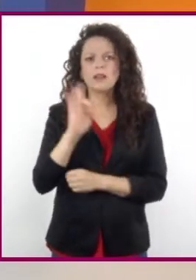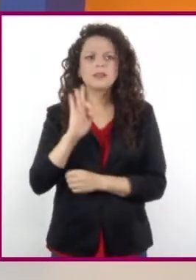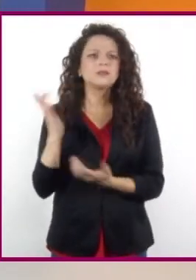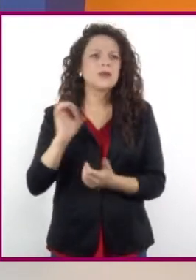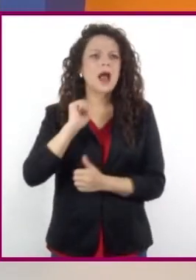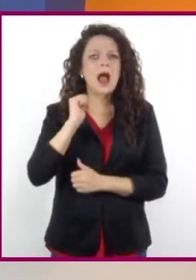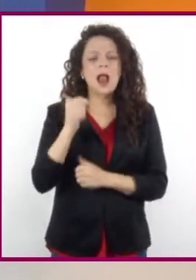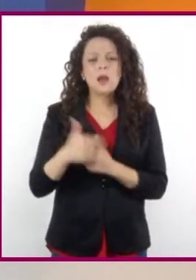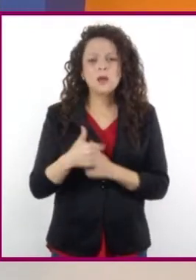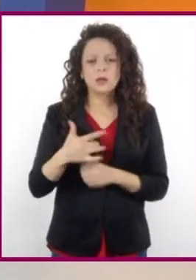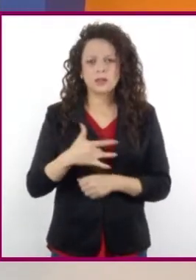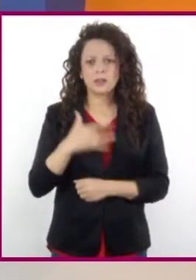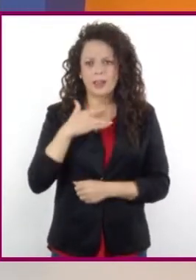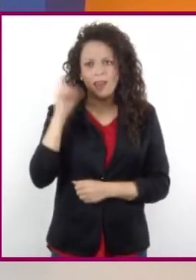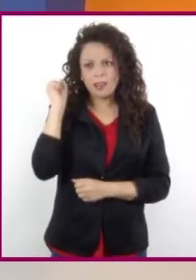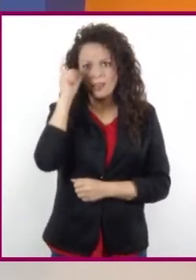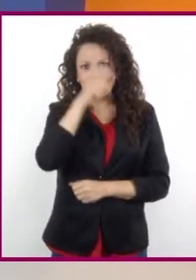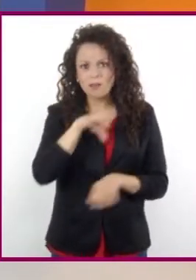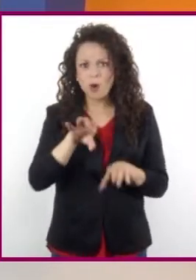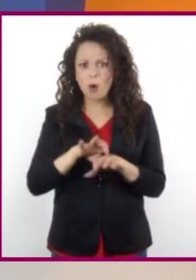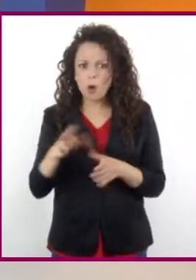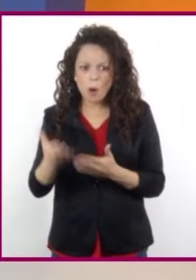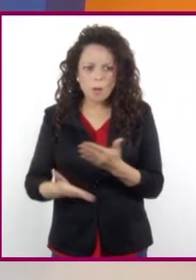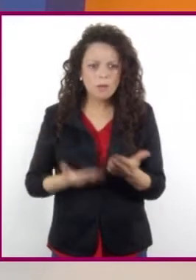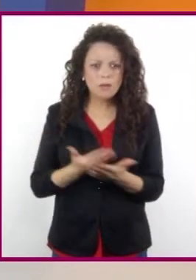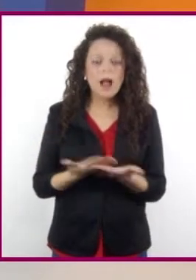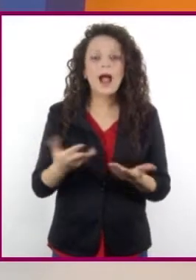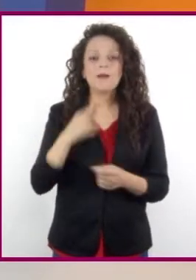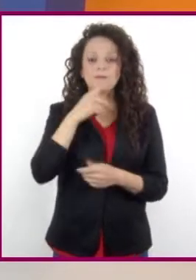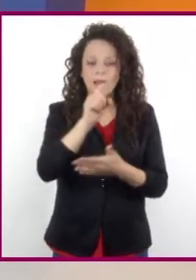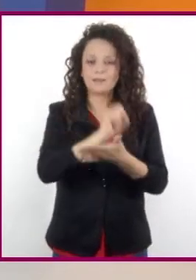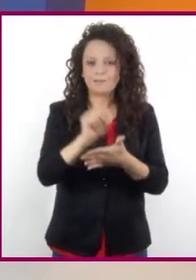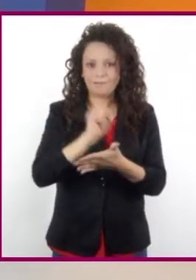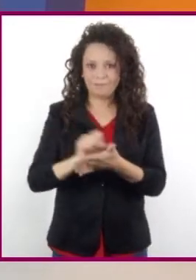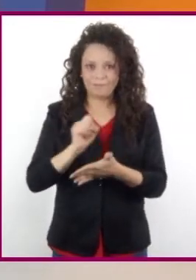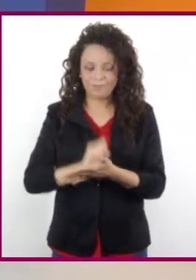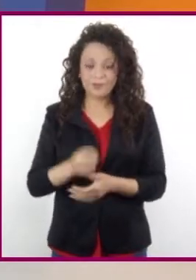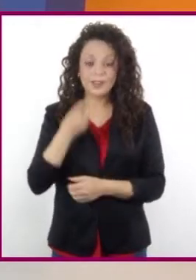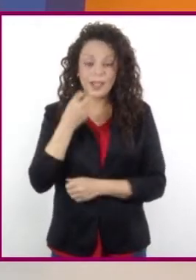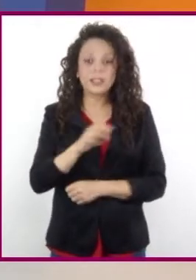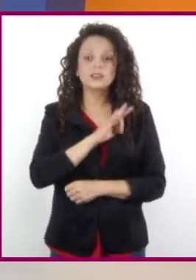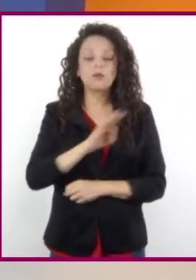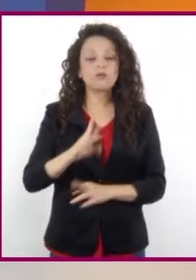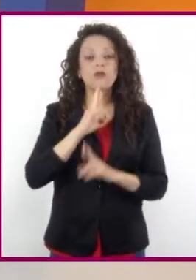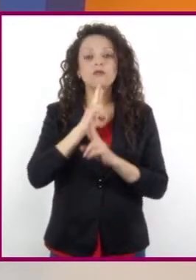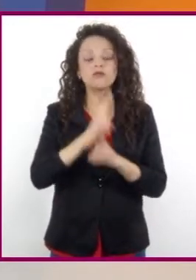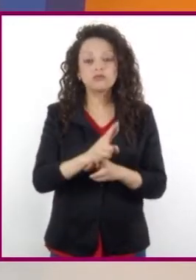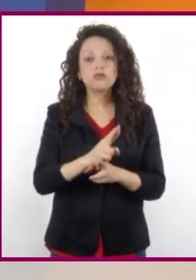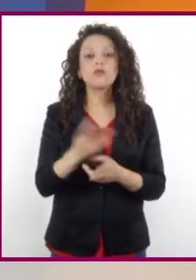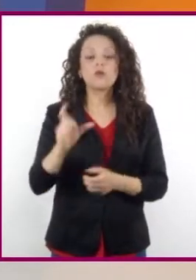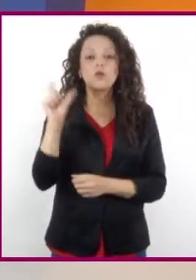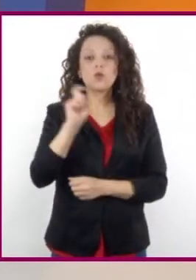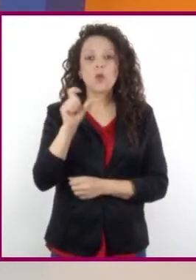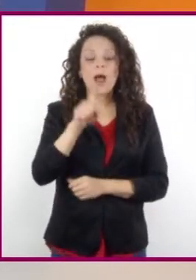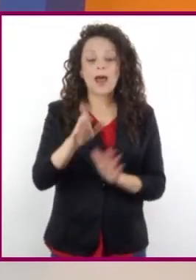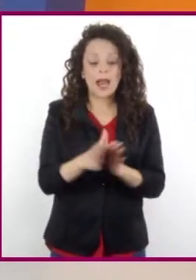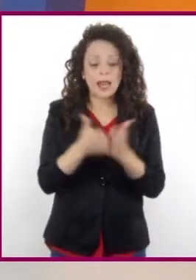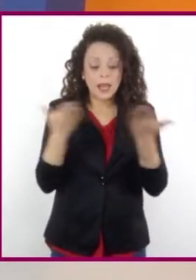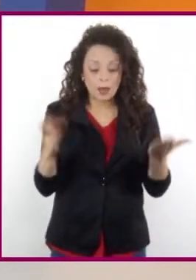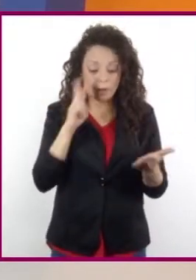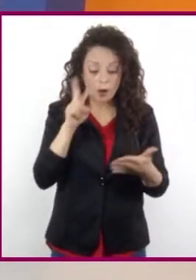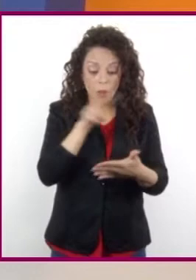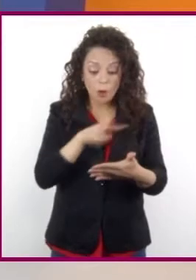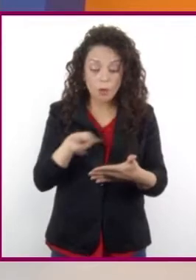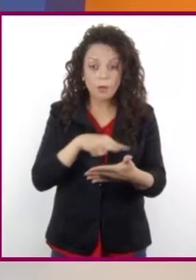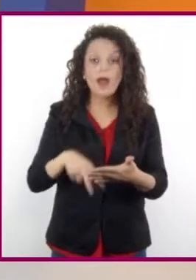al revisar los planteamientos de esta sesión. Muchas de estas las podrán resolver al momento de consultar su libro de texto